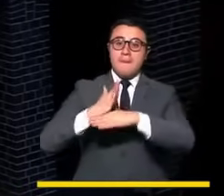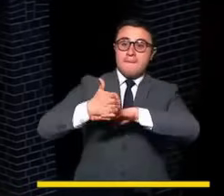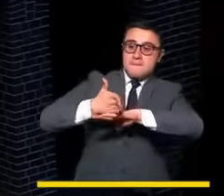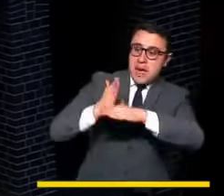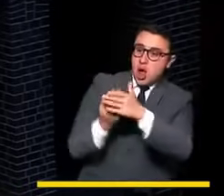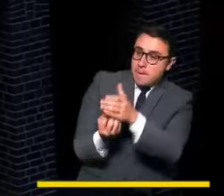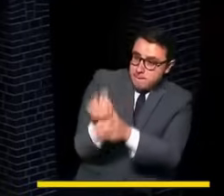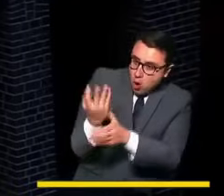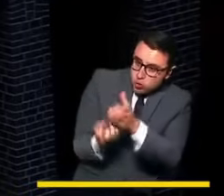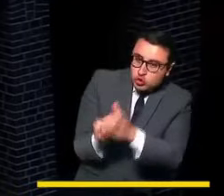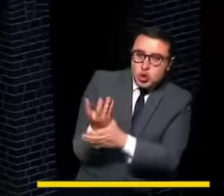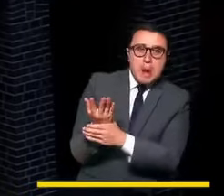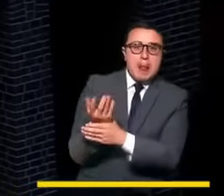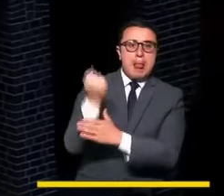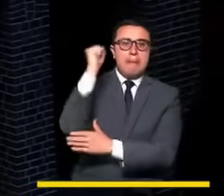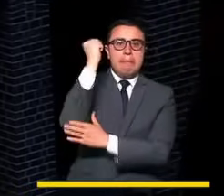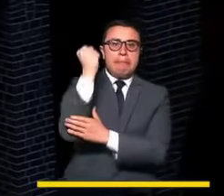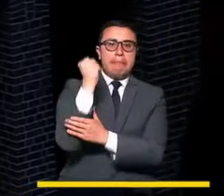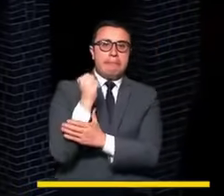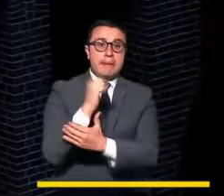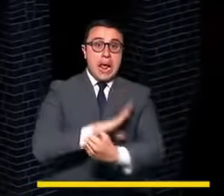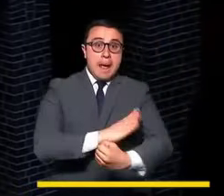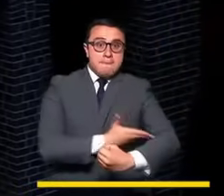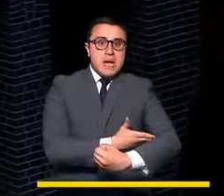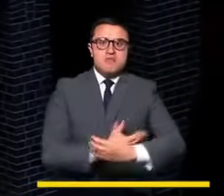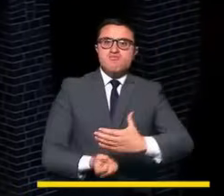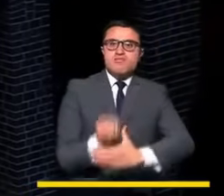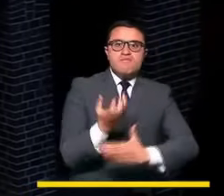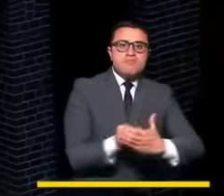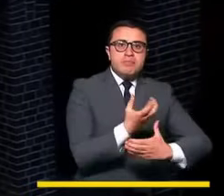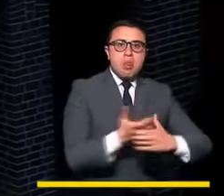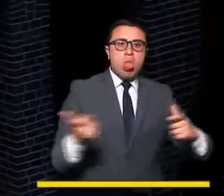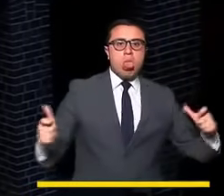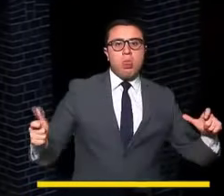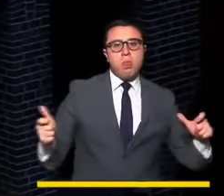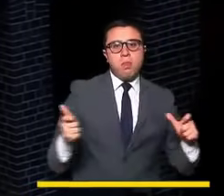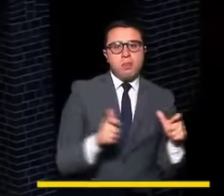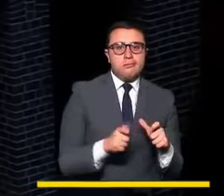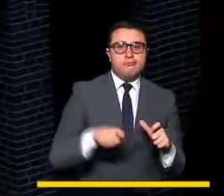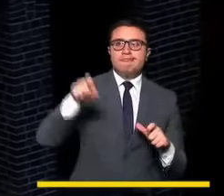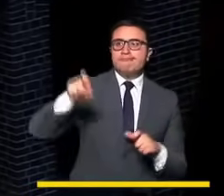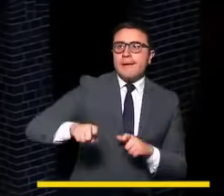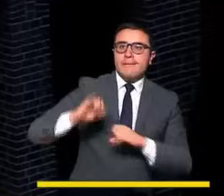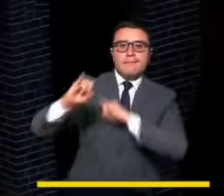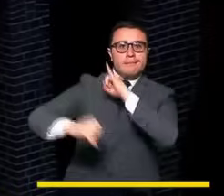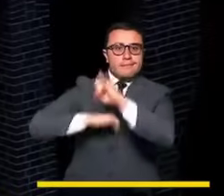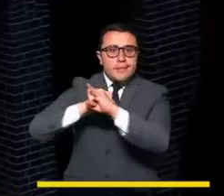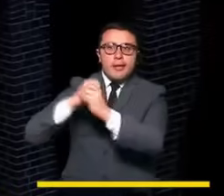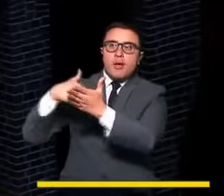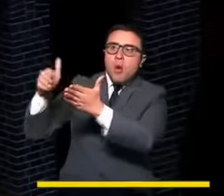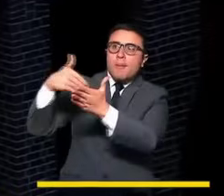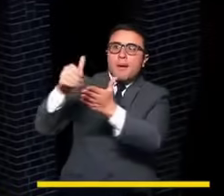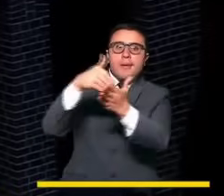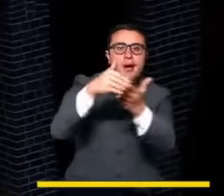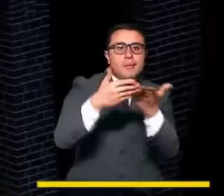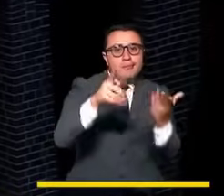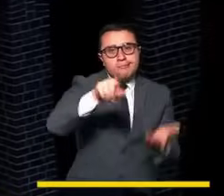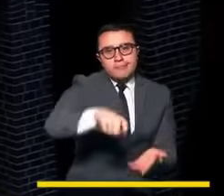producción, de capacidad productiva del país, que por ahora tiene que ser importada.